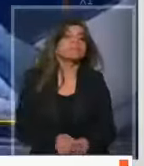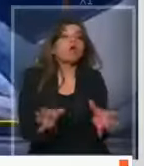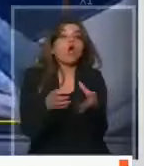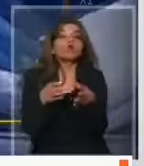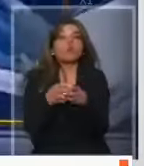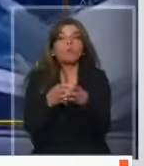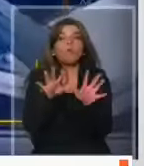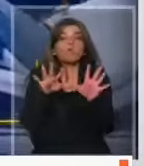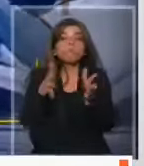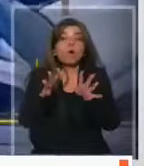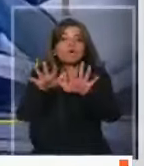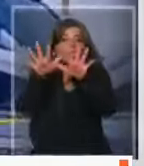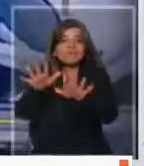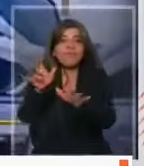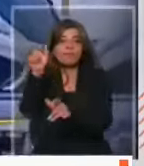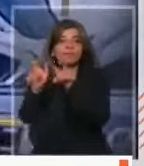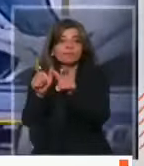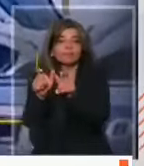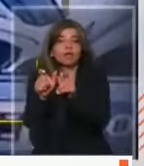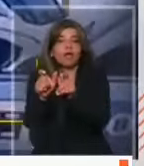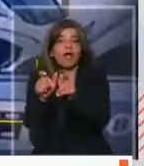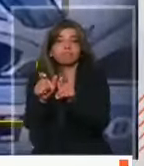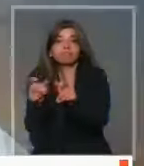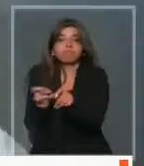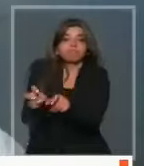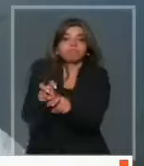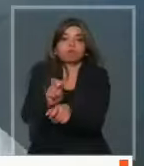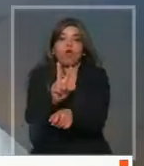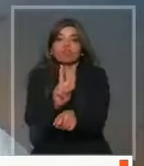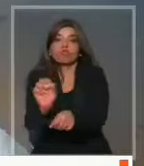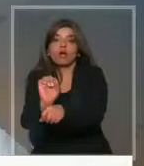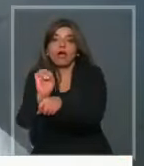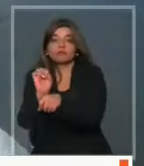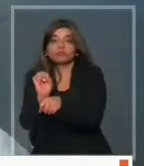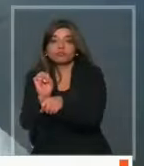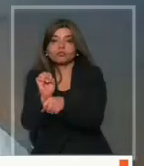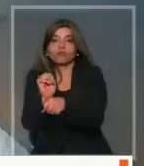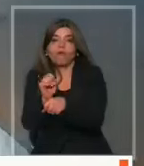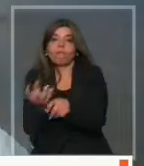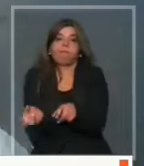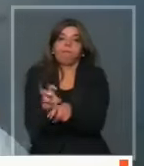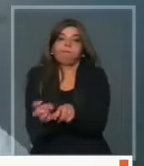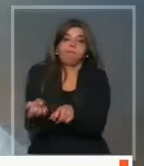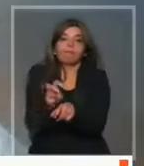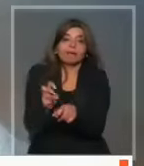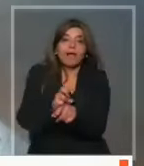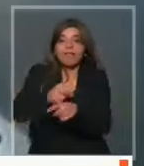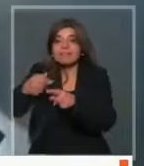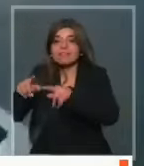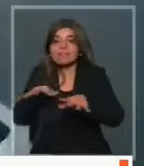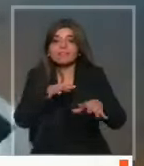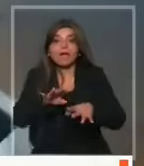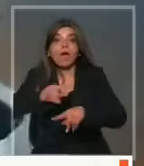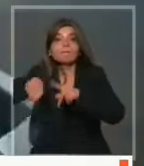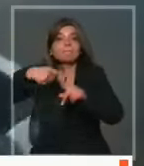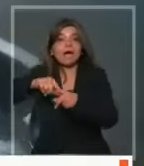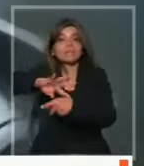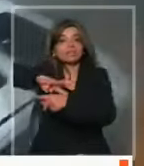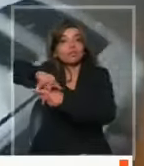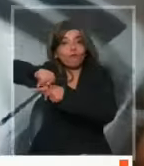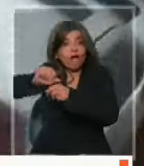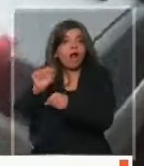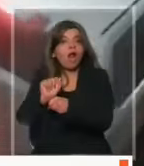de unas 10 personas se movilizaba en 2 vehículos donde cargaron distintas especies. Además, se robaron el auto de la